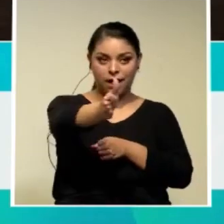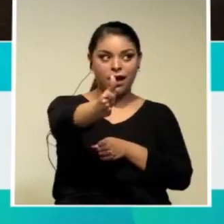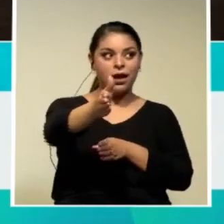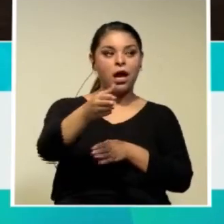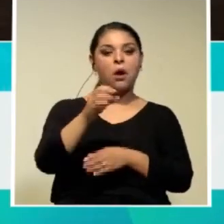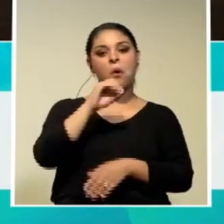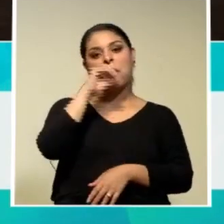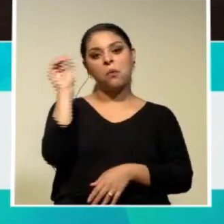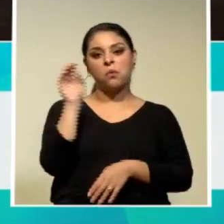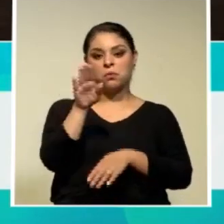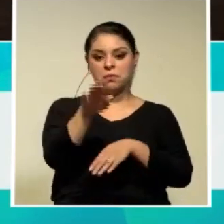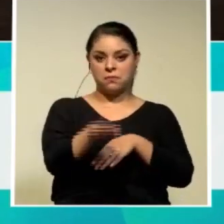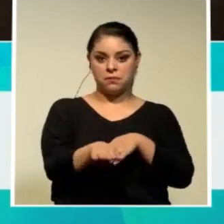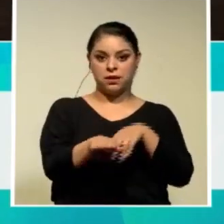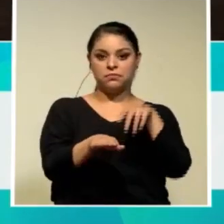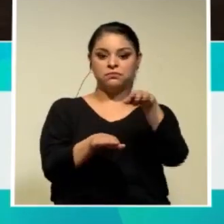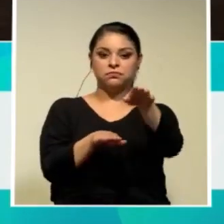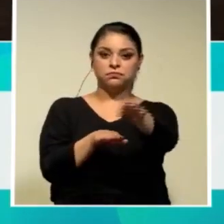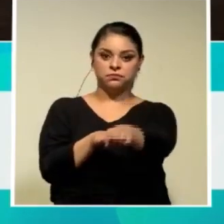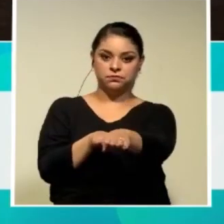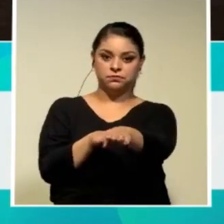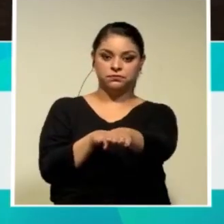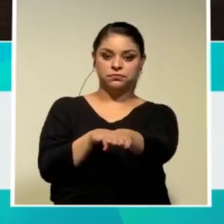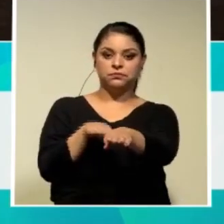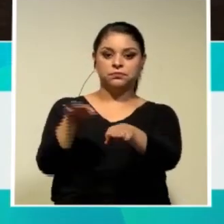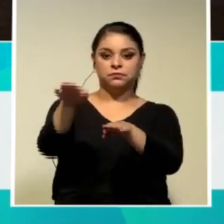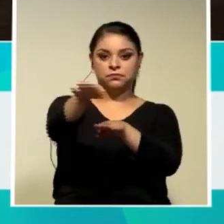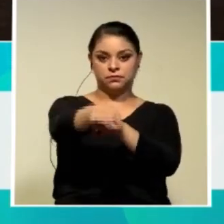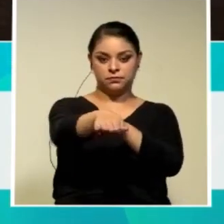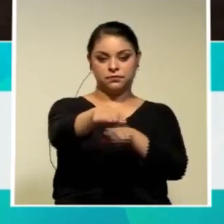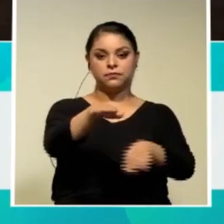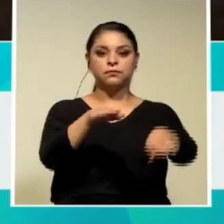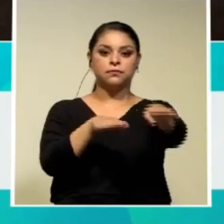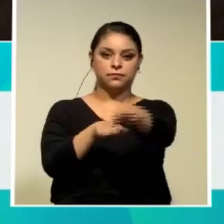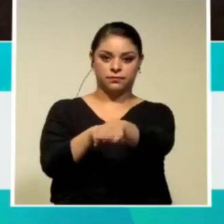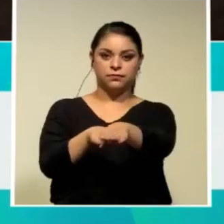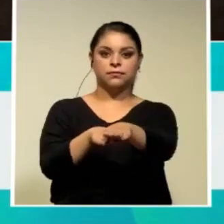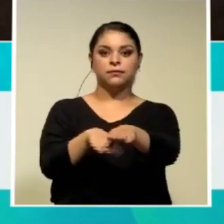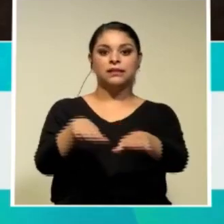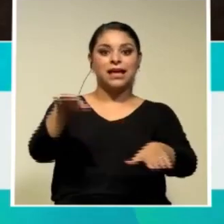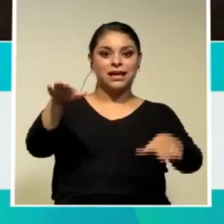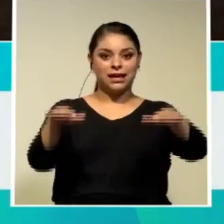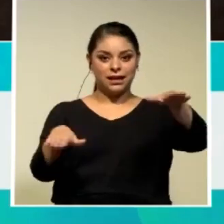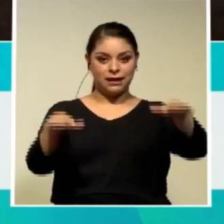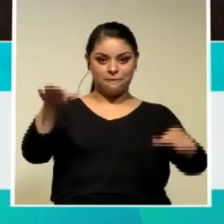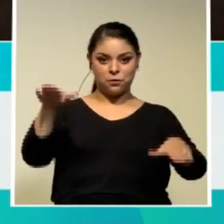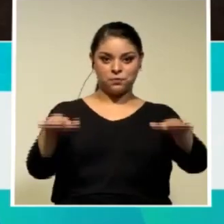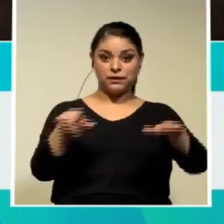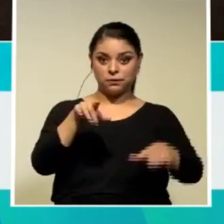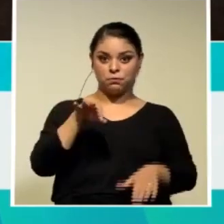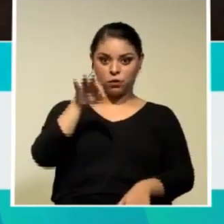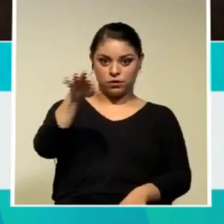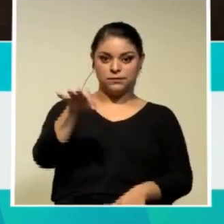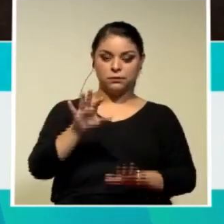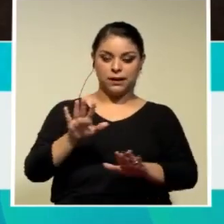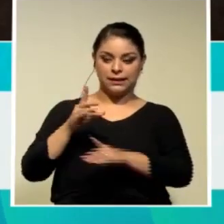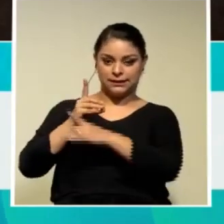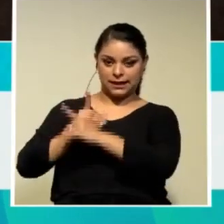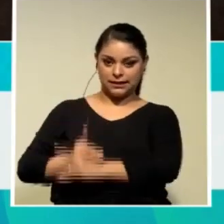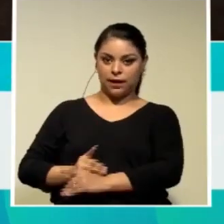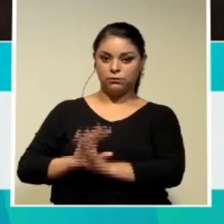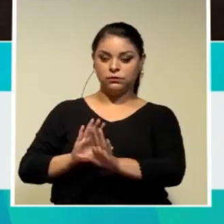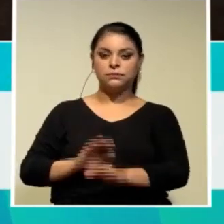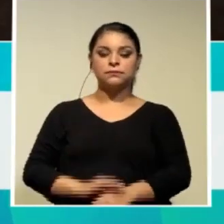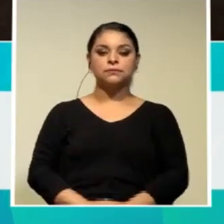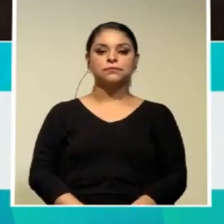piecito adelante y un piecito atrás. En equilibrio. En equilibrio. Ese es el próximo que vamos a hacer. ¿Estamos en un descanso? Sí.